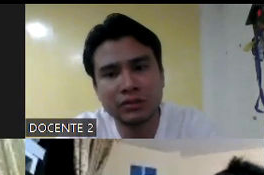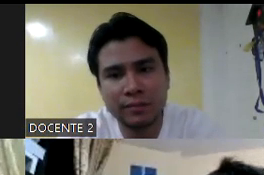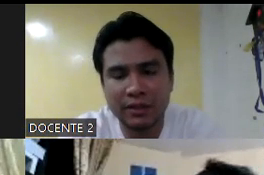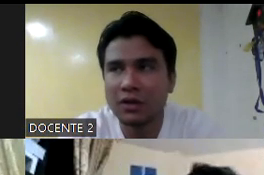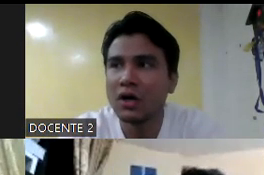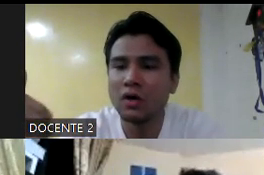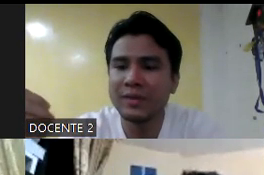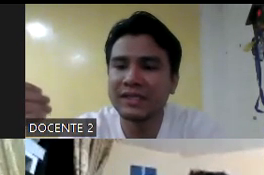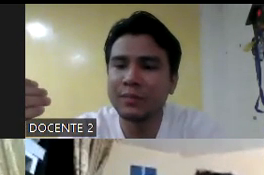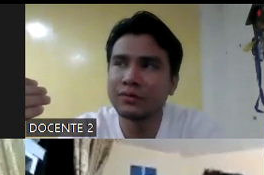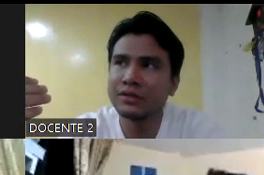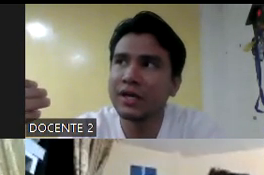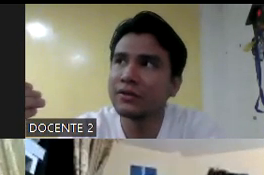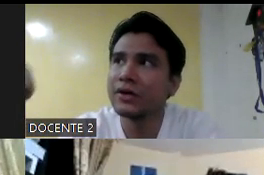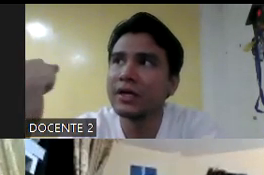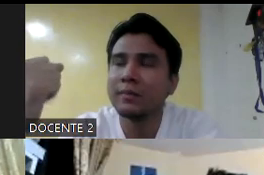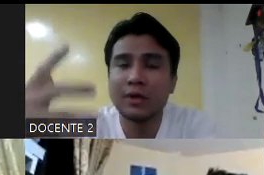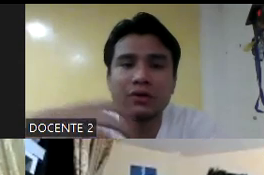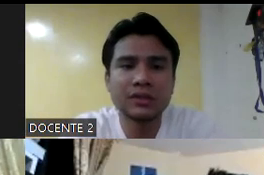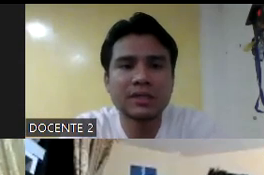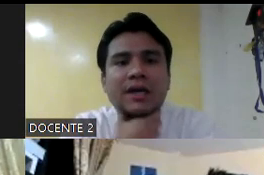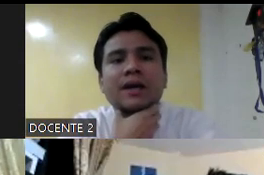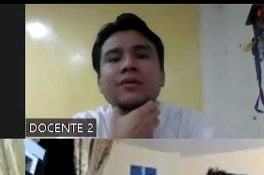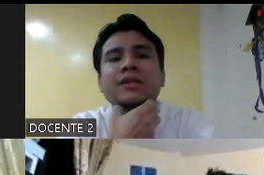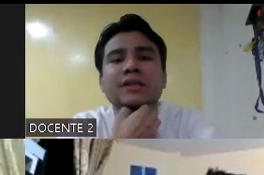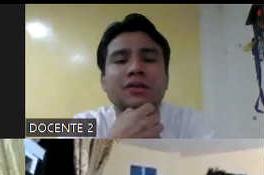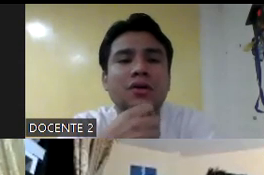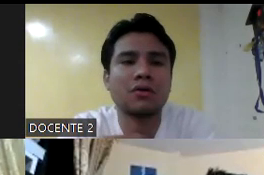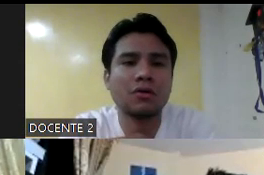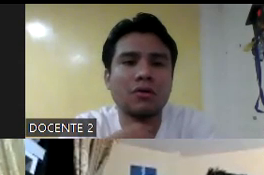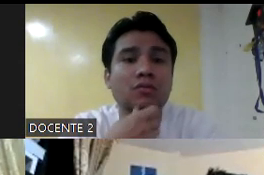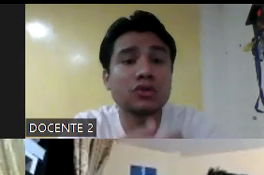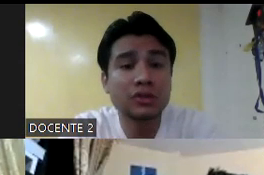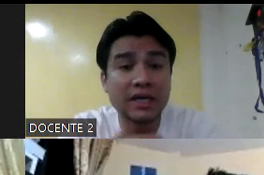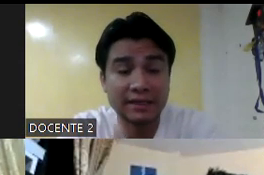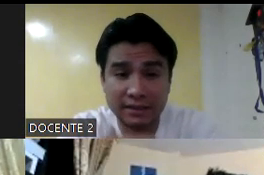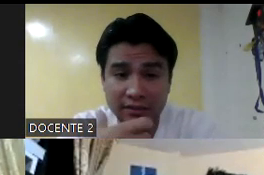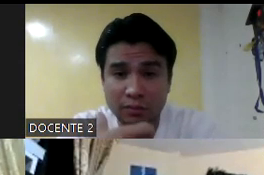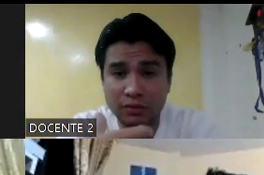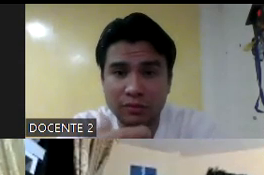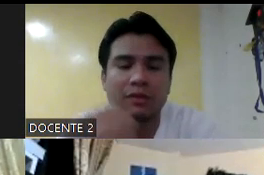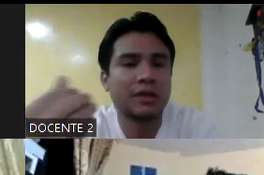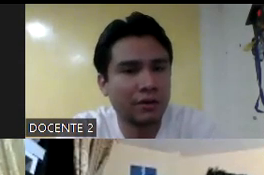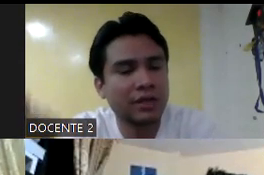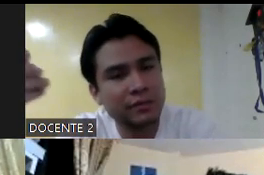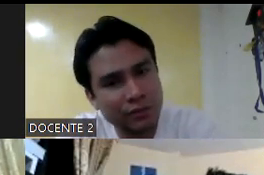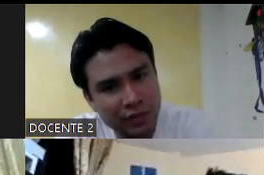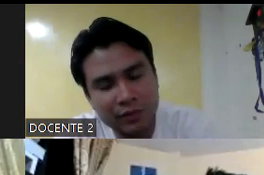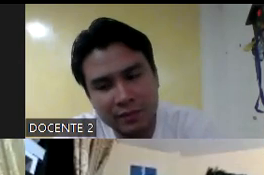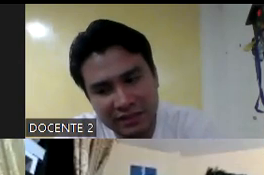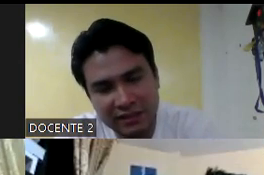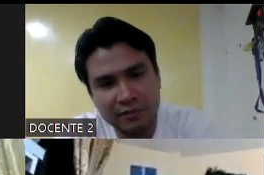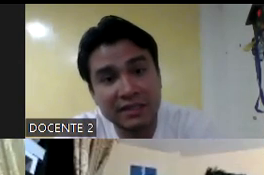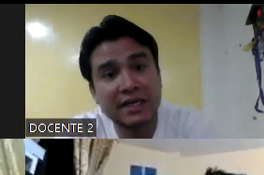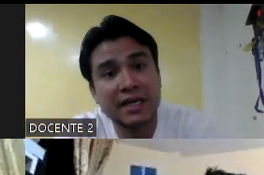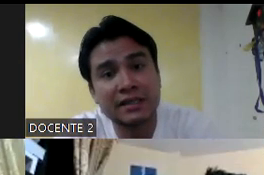mucho el estómago o me está produciendo pirosis, que es regurgitación, o muchos gases, estoy produciendo, tengo que disminuir